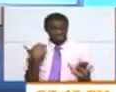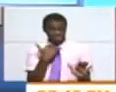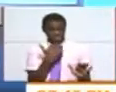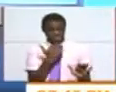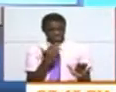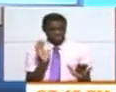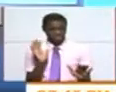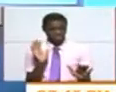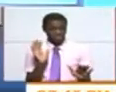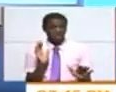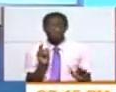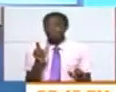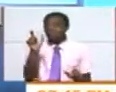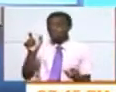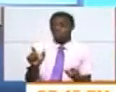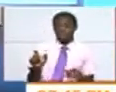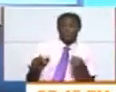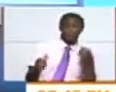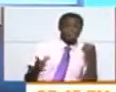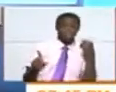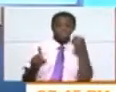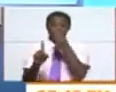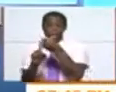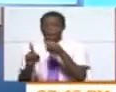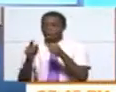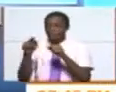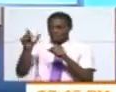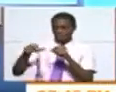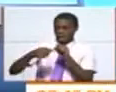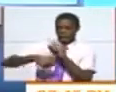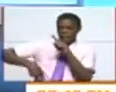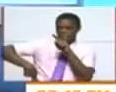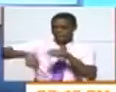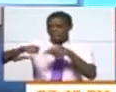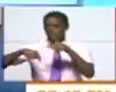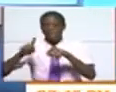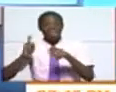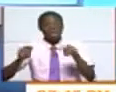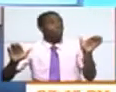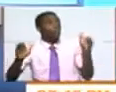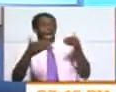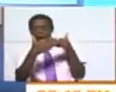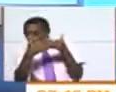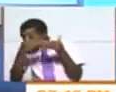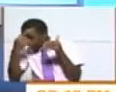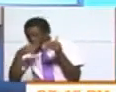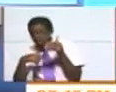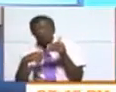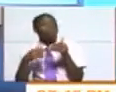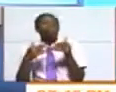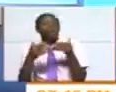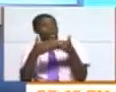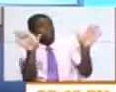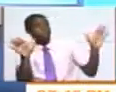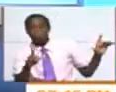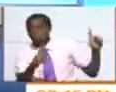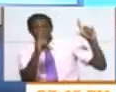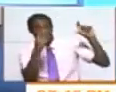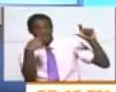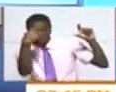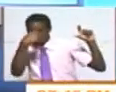Para golpear a alguien, para caerle a patadas a alguien, la gente se escondía, ¿verdad? No, ahora hay que filmarlos y verlos, y son unos